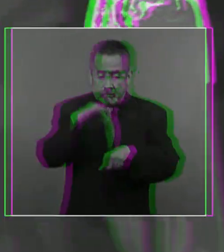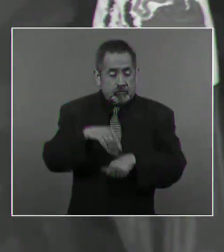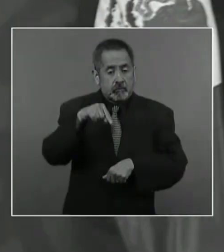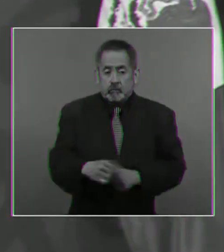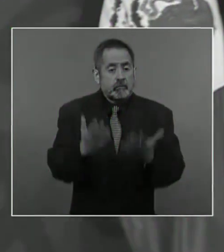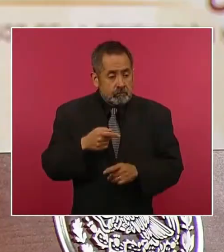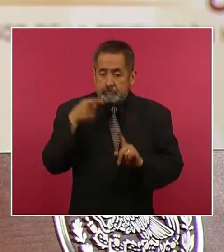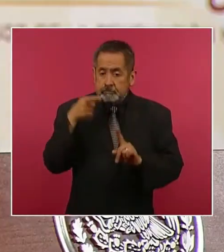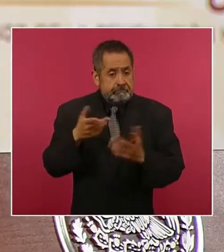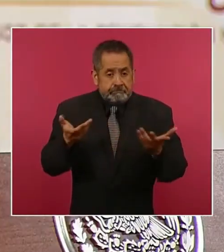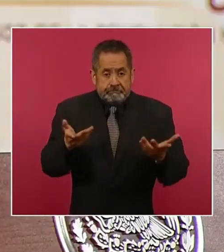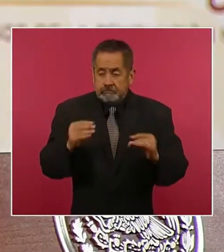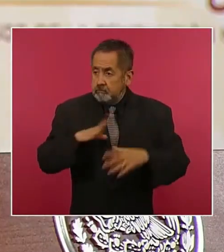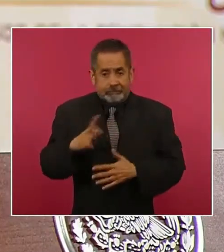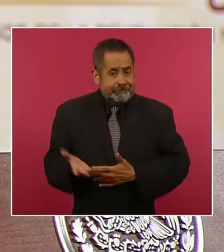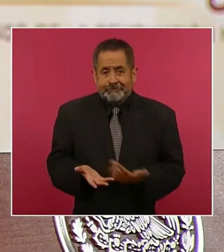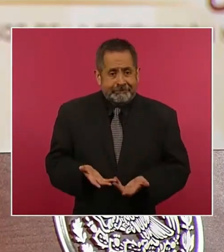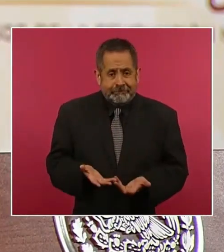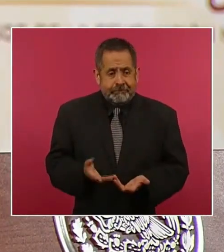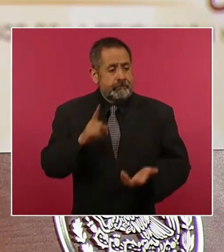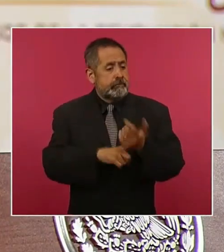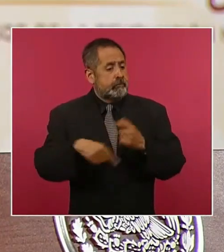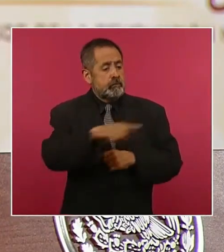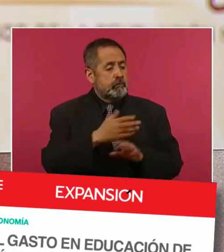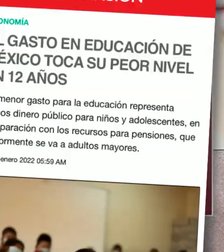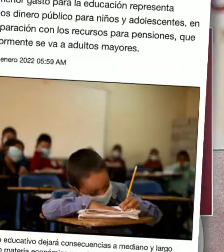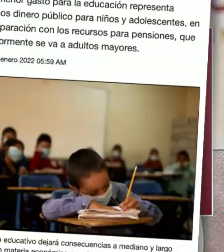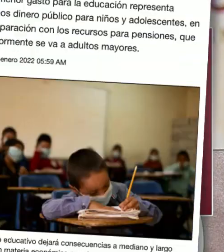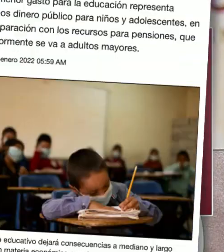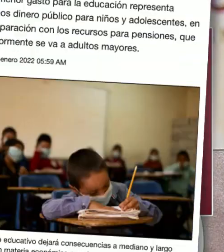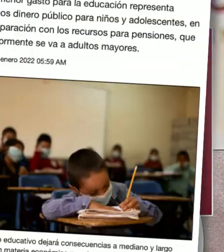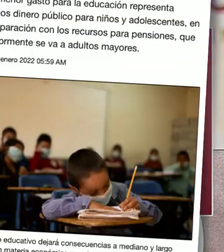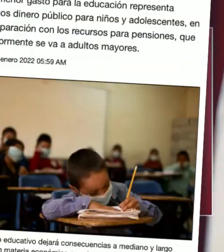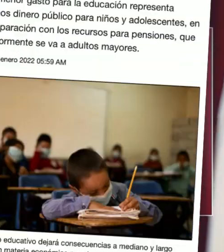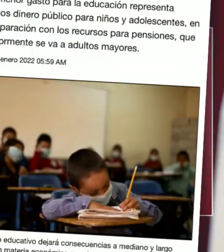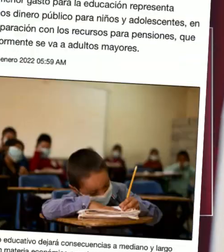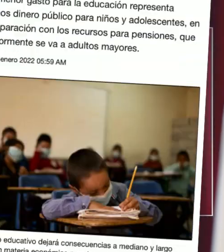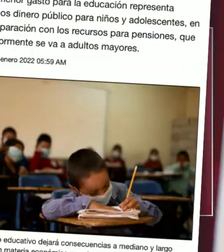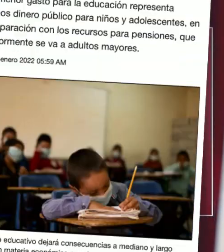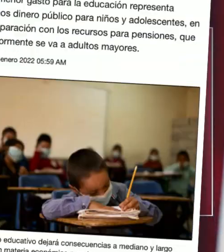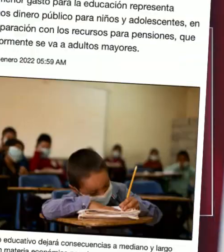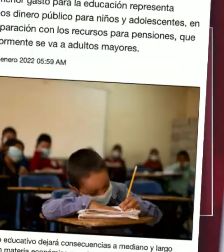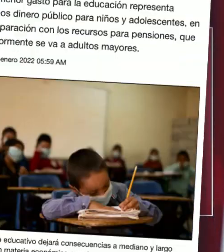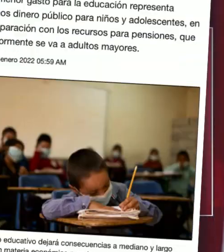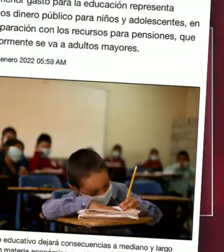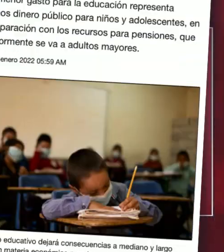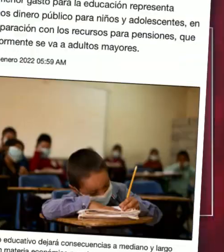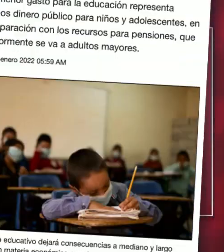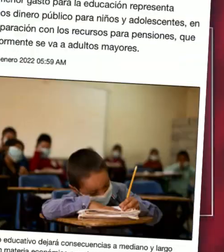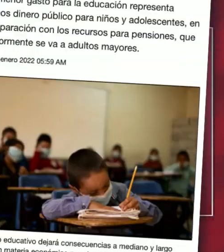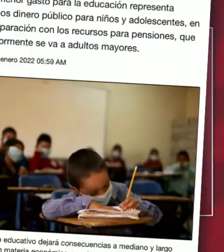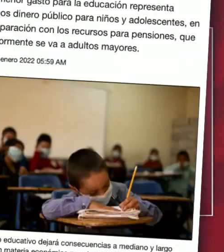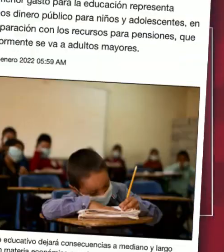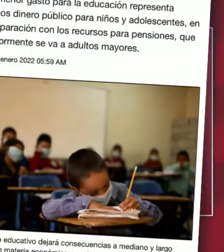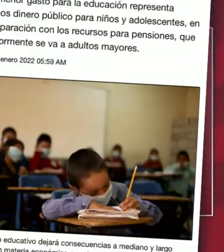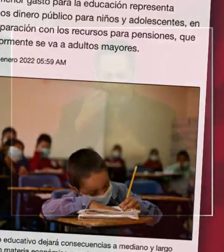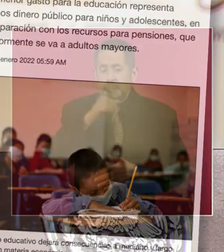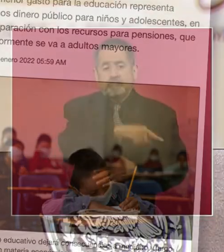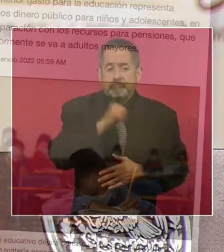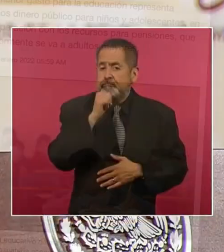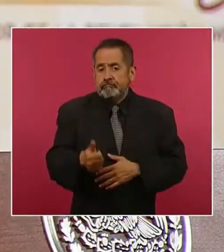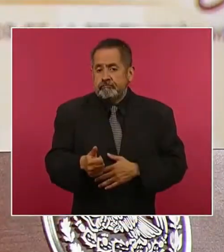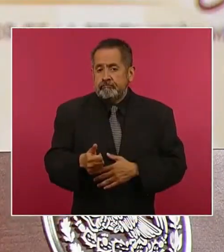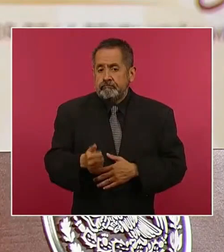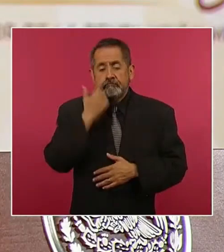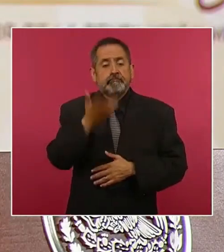médicos. Ajá, seguro. Porque el sistema de corrupción que defendieron esos médicos dejó de invertir en la educación pública y